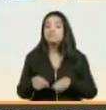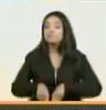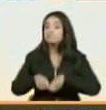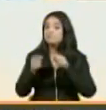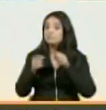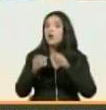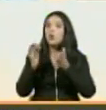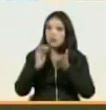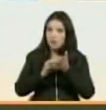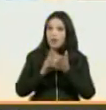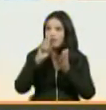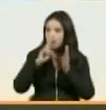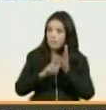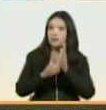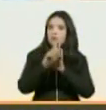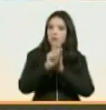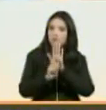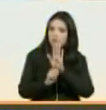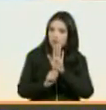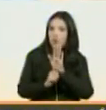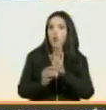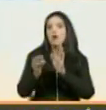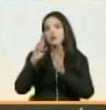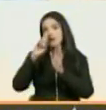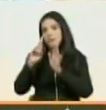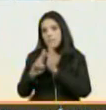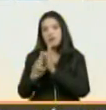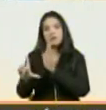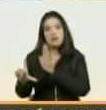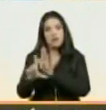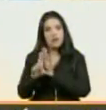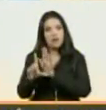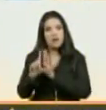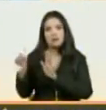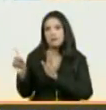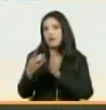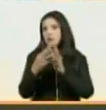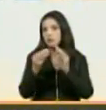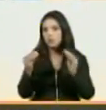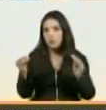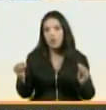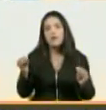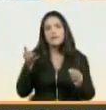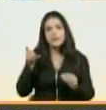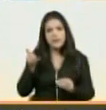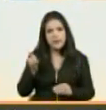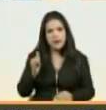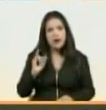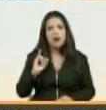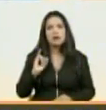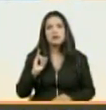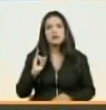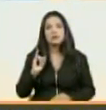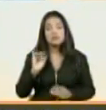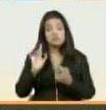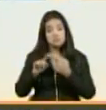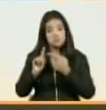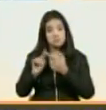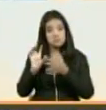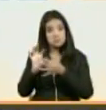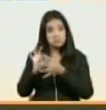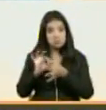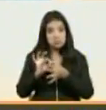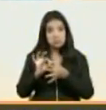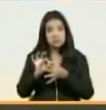la constitucionalidad y el Estado de Derecho y tenga carácter vinculante